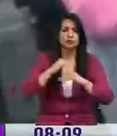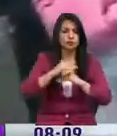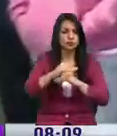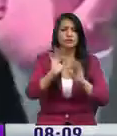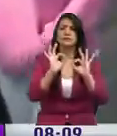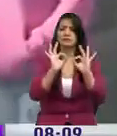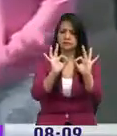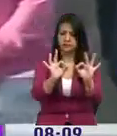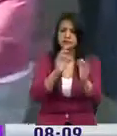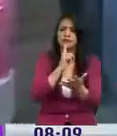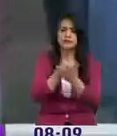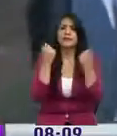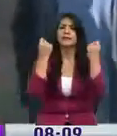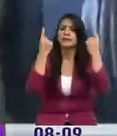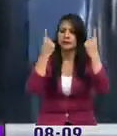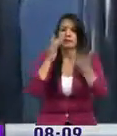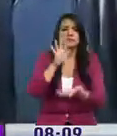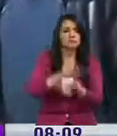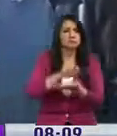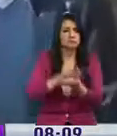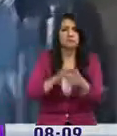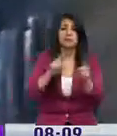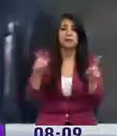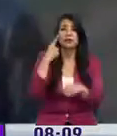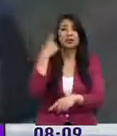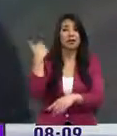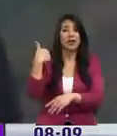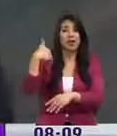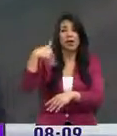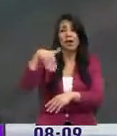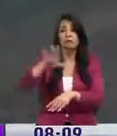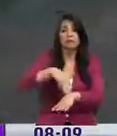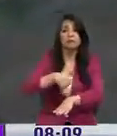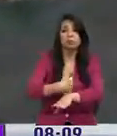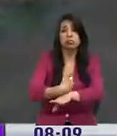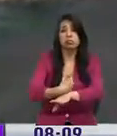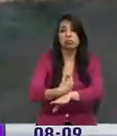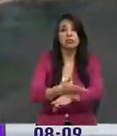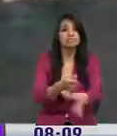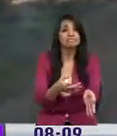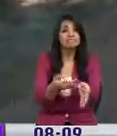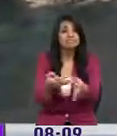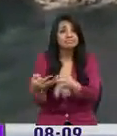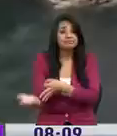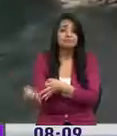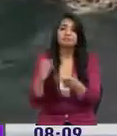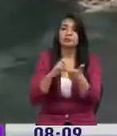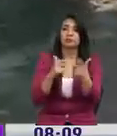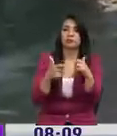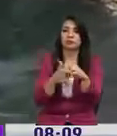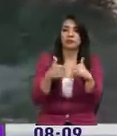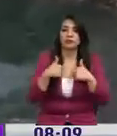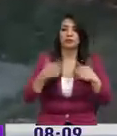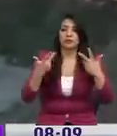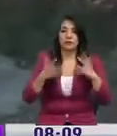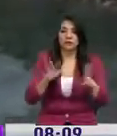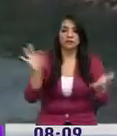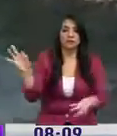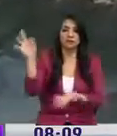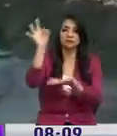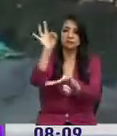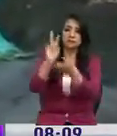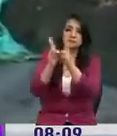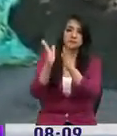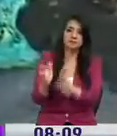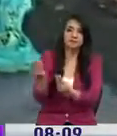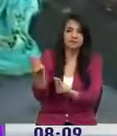dicen pues que ya es mucho tiempo el que se han demorado y realmente les está causando muchas molestias yo ya me encuentro con los vecinos para